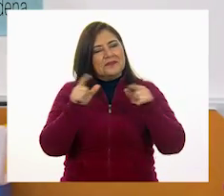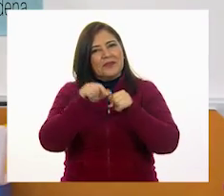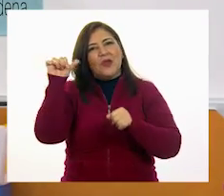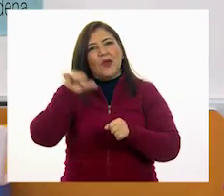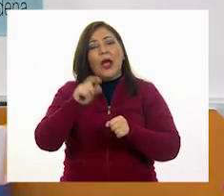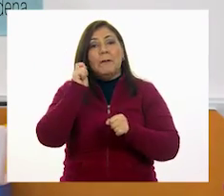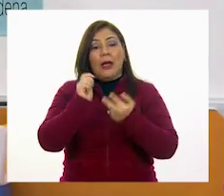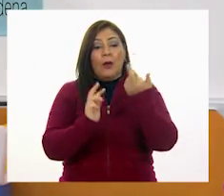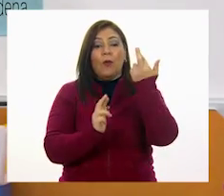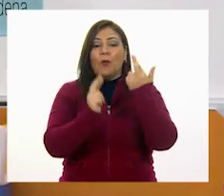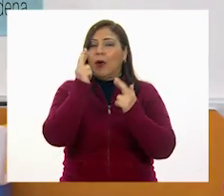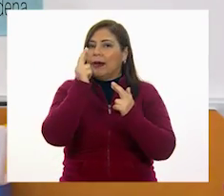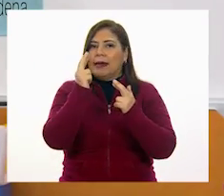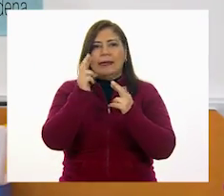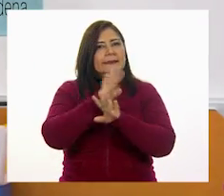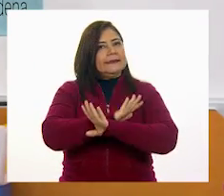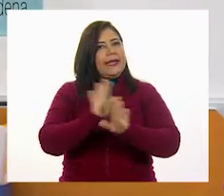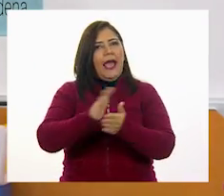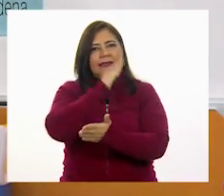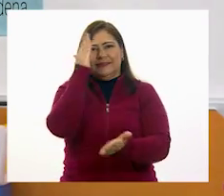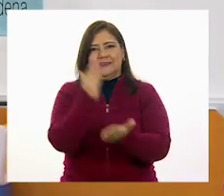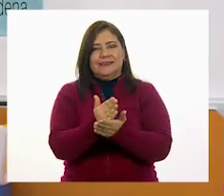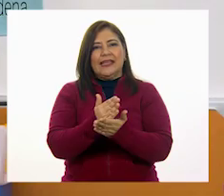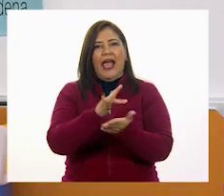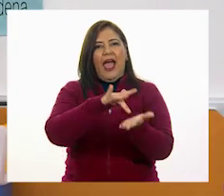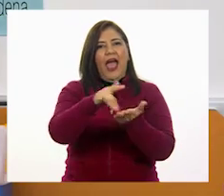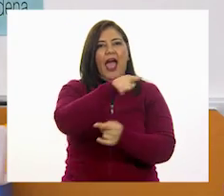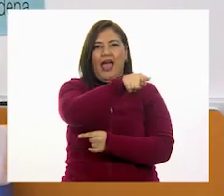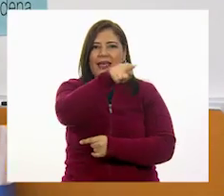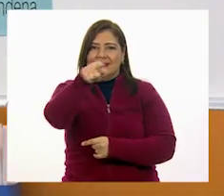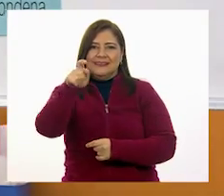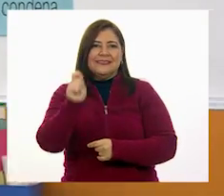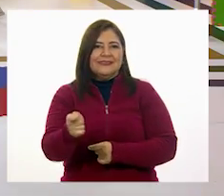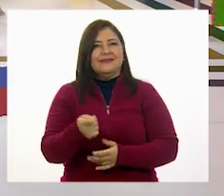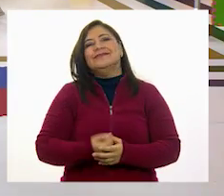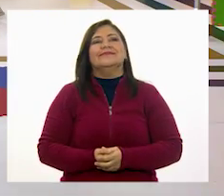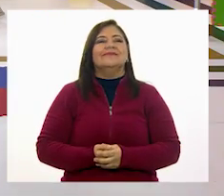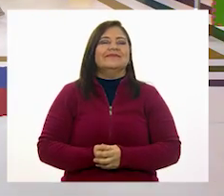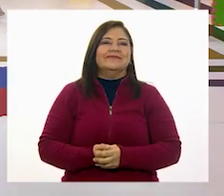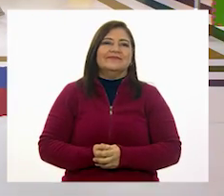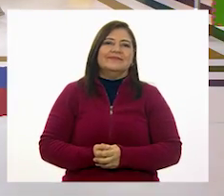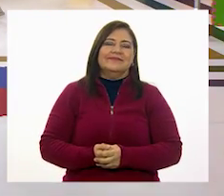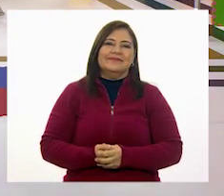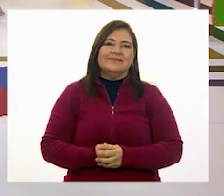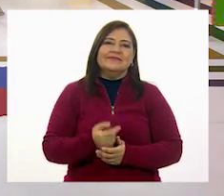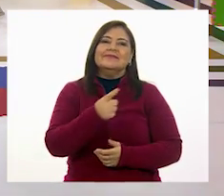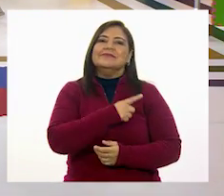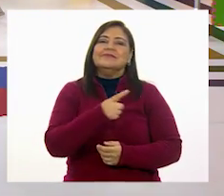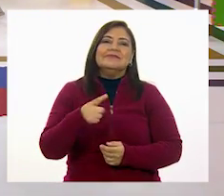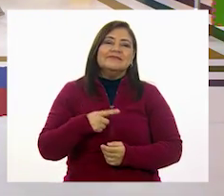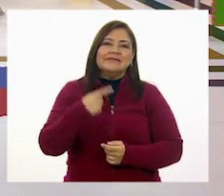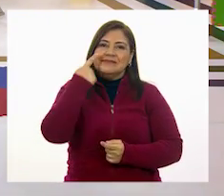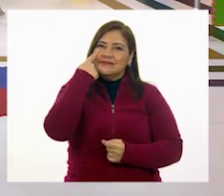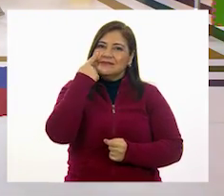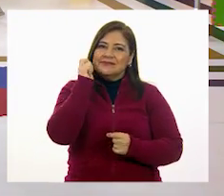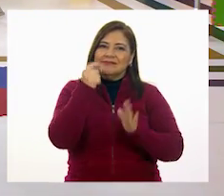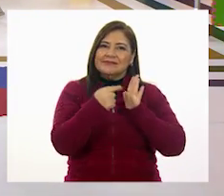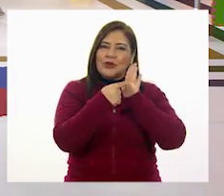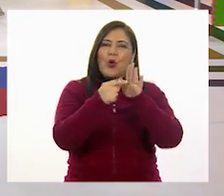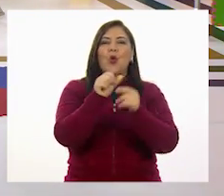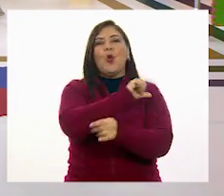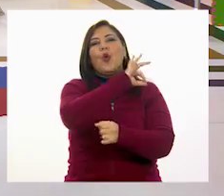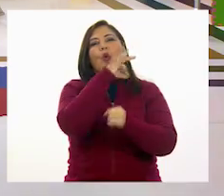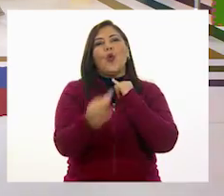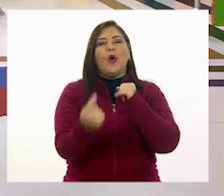porque la huelga definitivamente se levantó gracias a ustedes. Y para ello, vamos a ver un último